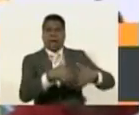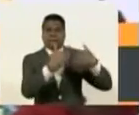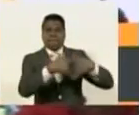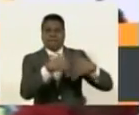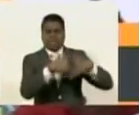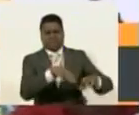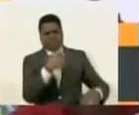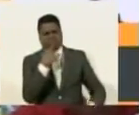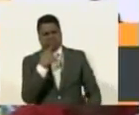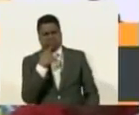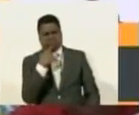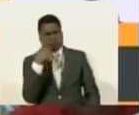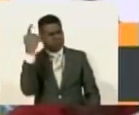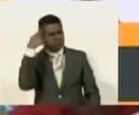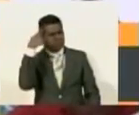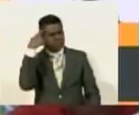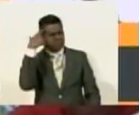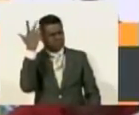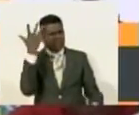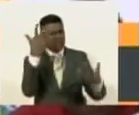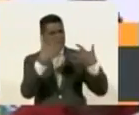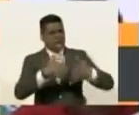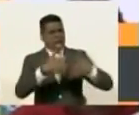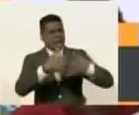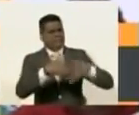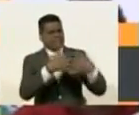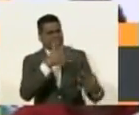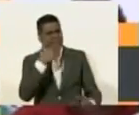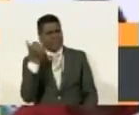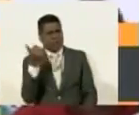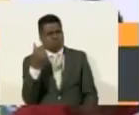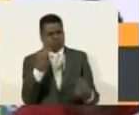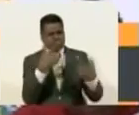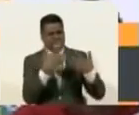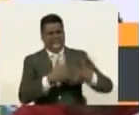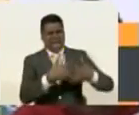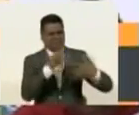llama la? En el chic lo tienen aquí, empresarial.